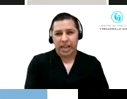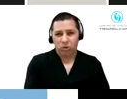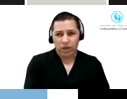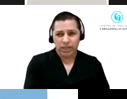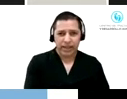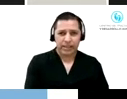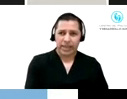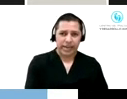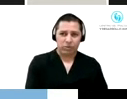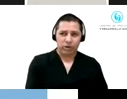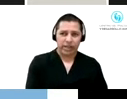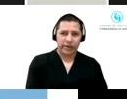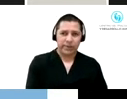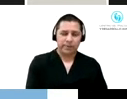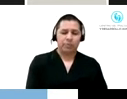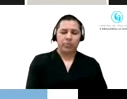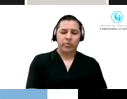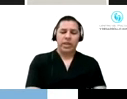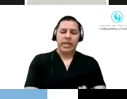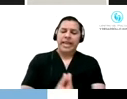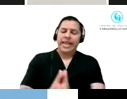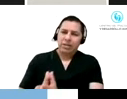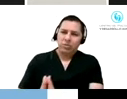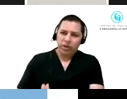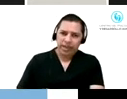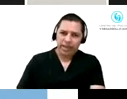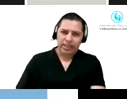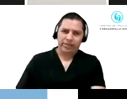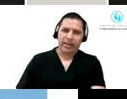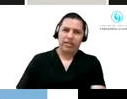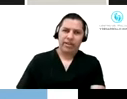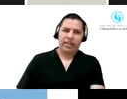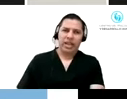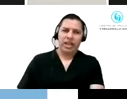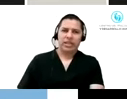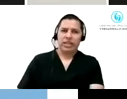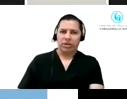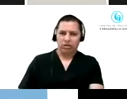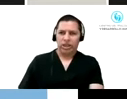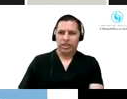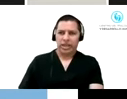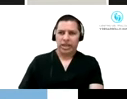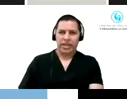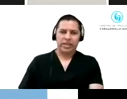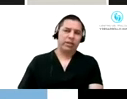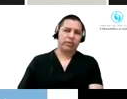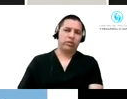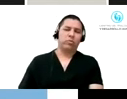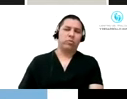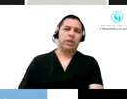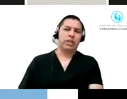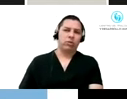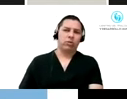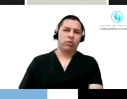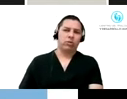en algunas áreas que las mujeres no, y las mujeres se ven afectadas en otras áreas que